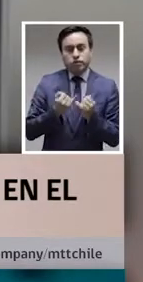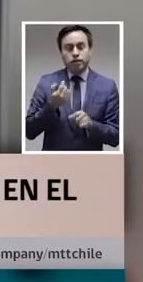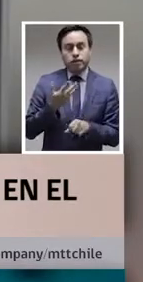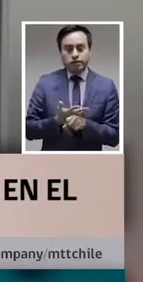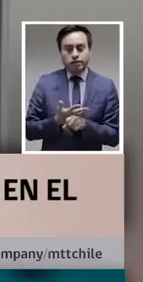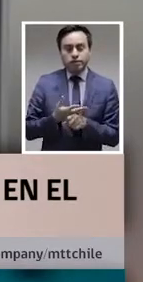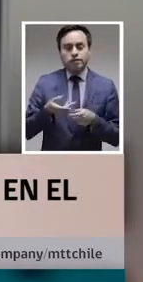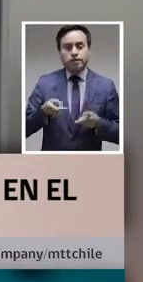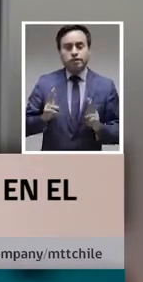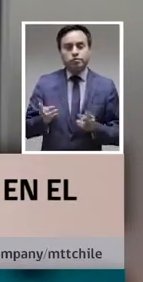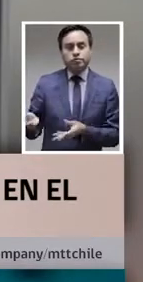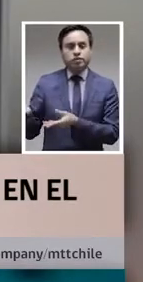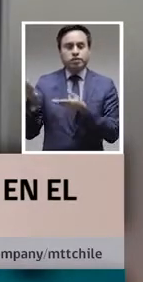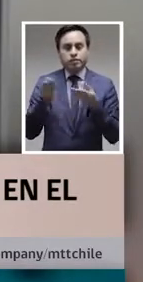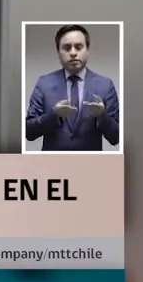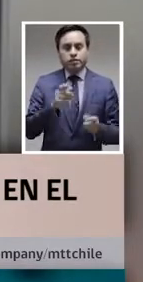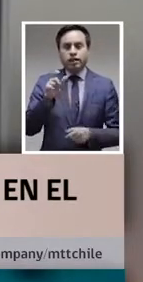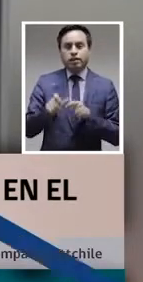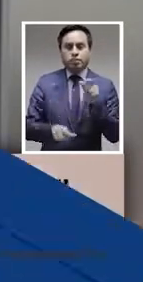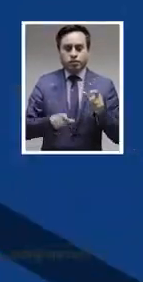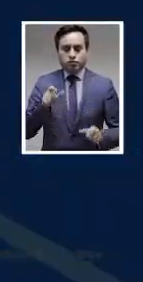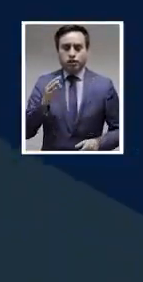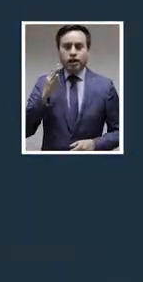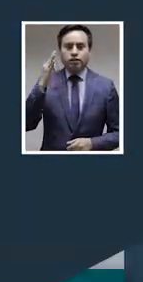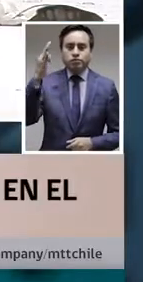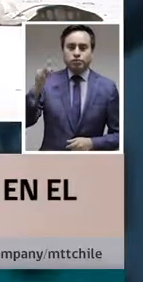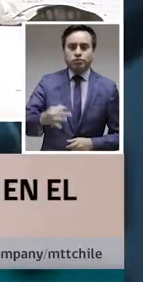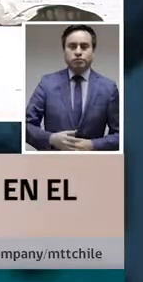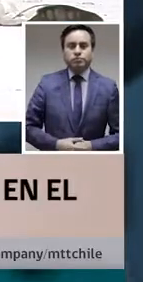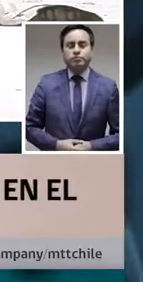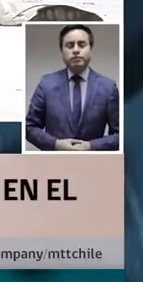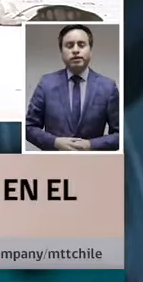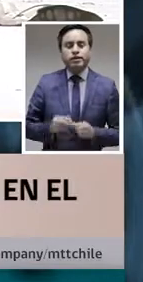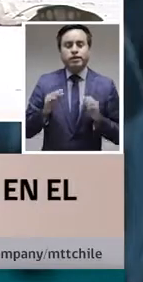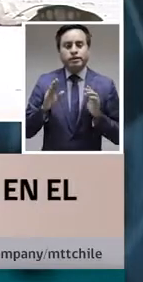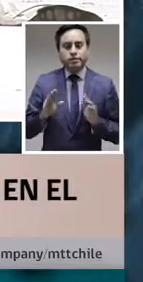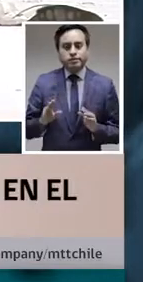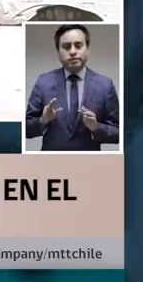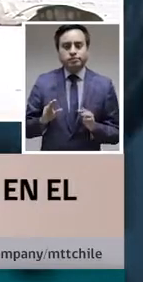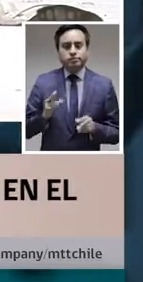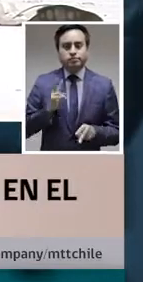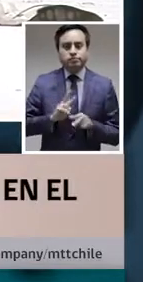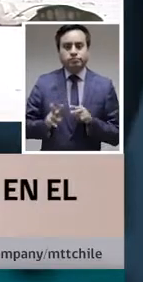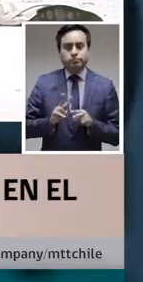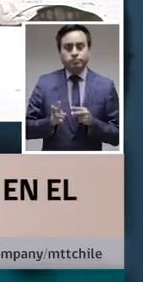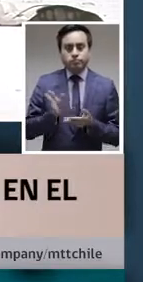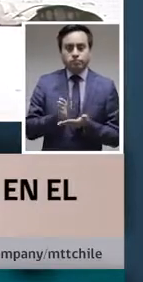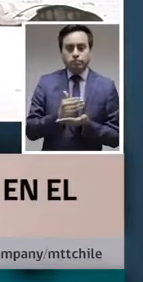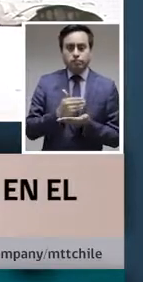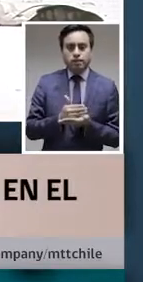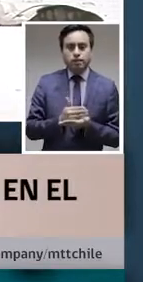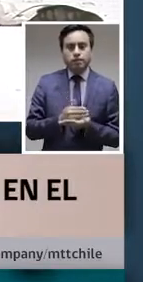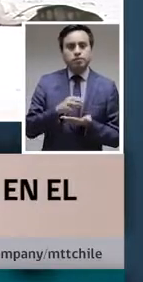estén disponibles para las personas en el futuro. Es así como hemos hecho planes para las ciudades, por ejemplo,